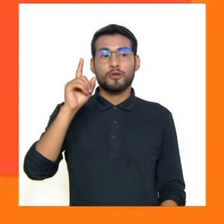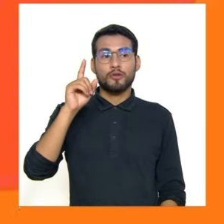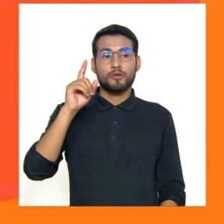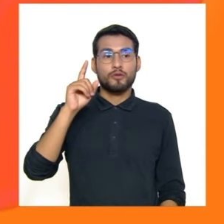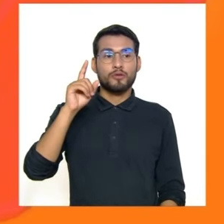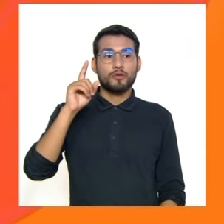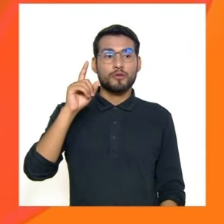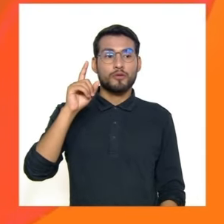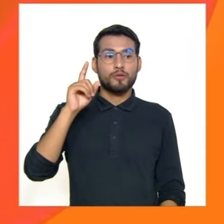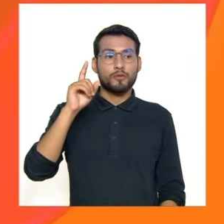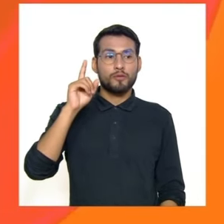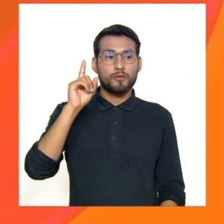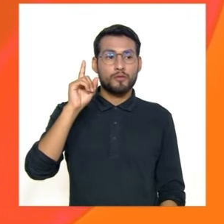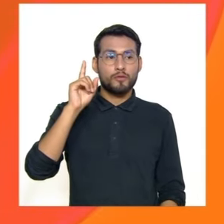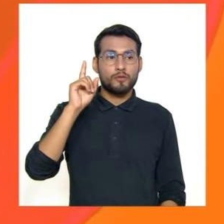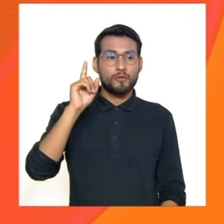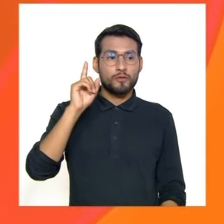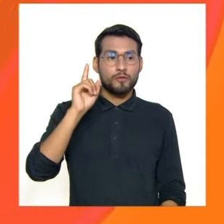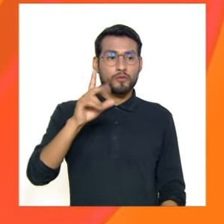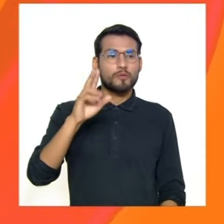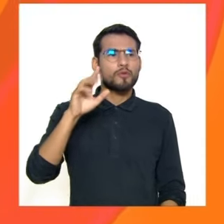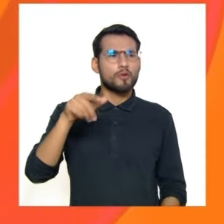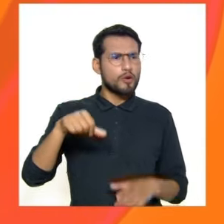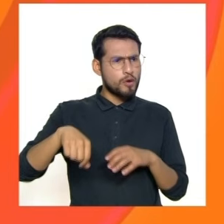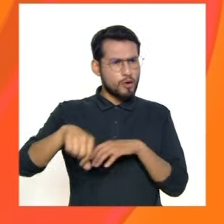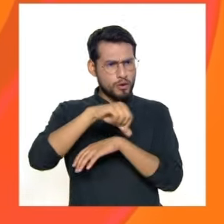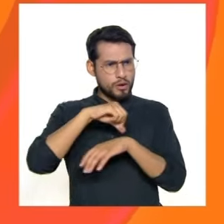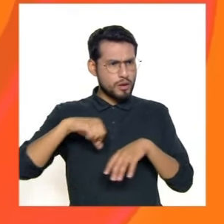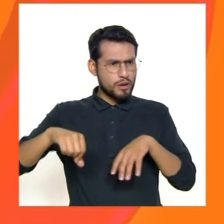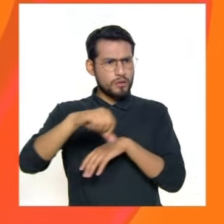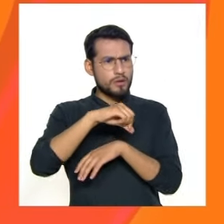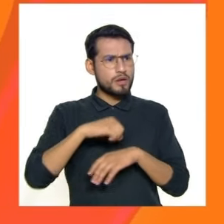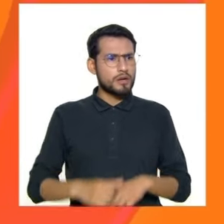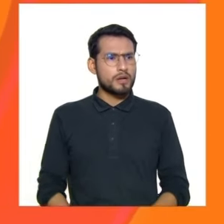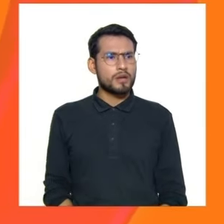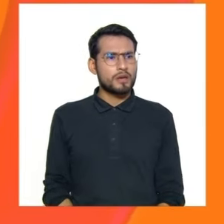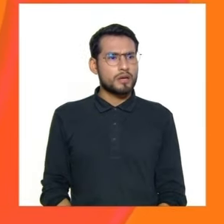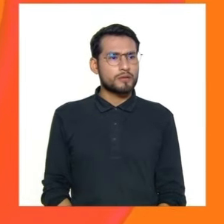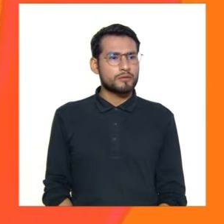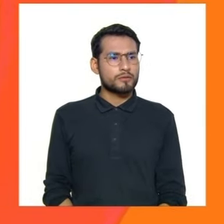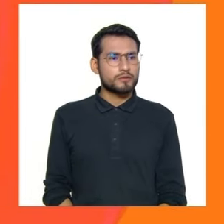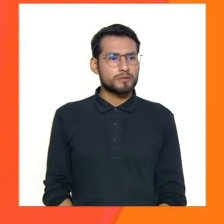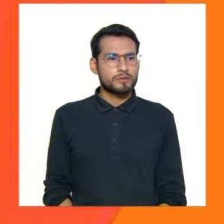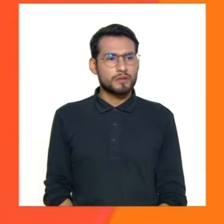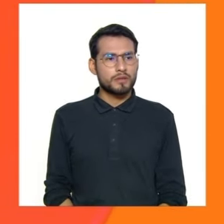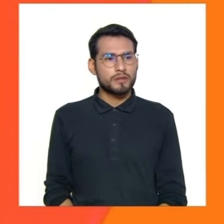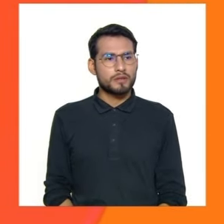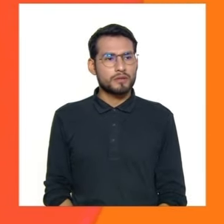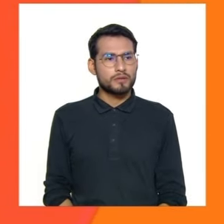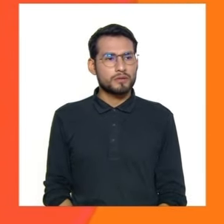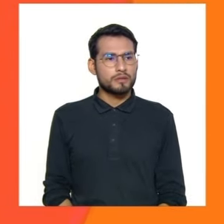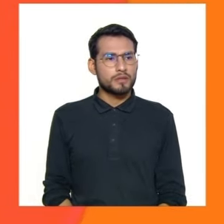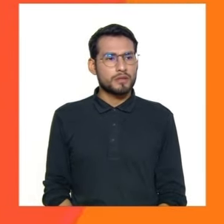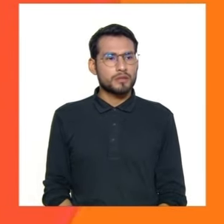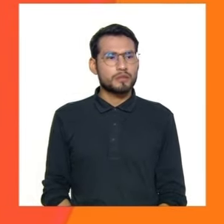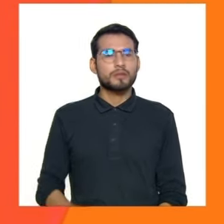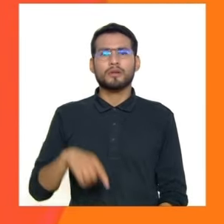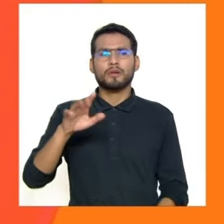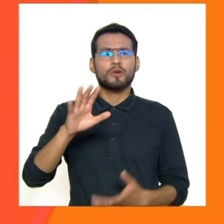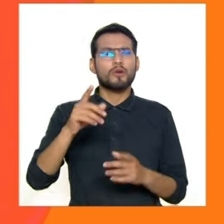sea vamos a usar un chorro de cerveza no Ah sí claro Ah Ya mira y qué hacemos con la otra mitad me la tomo un atado de